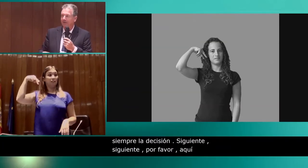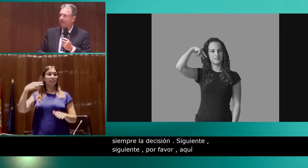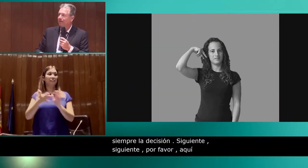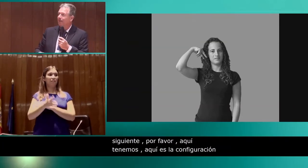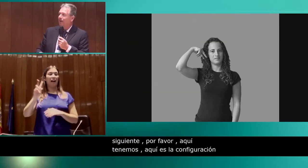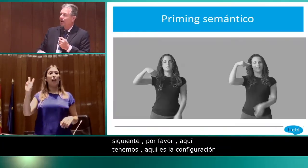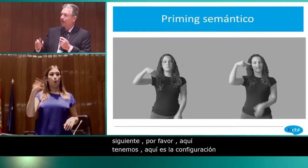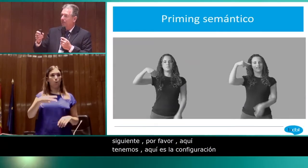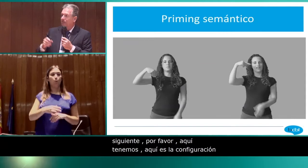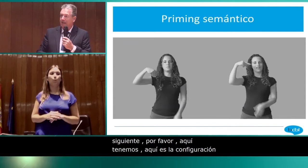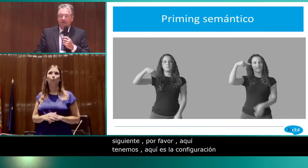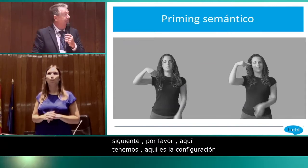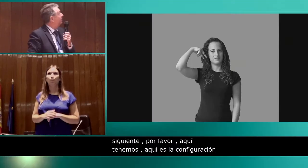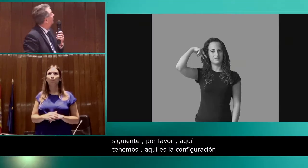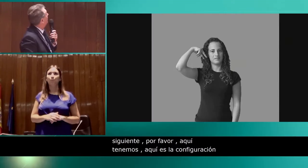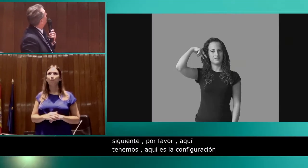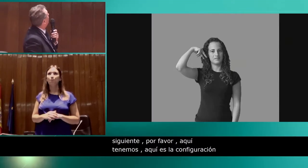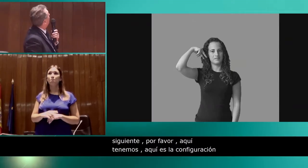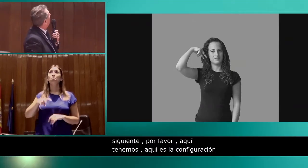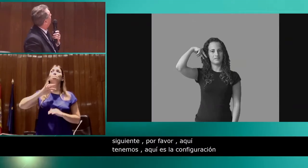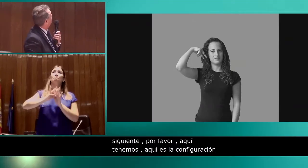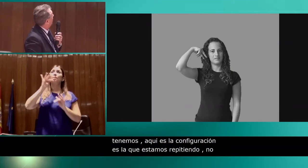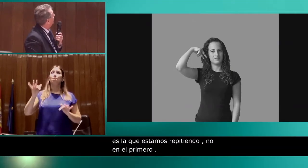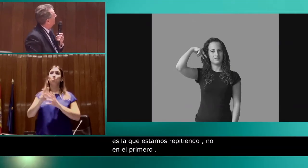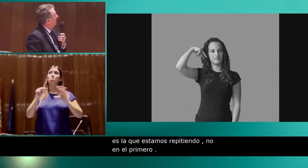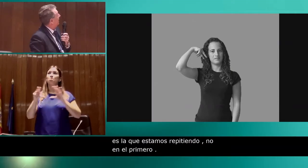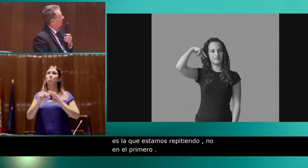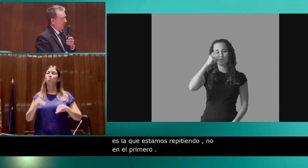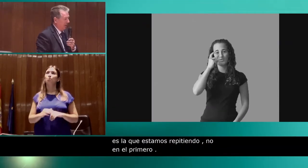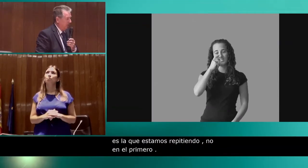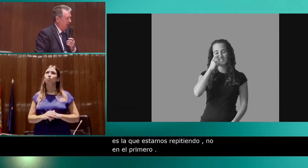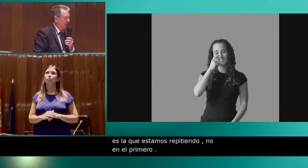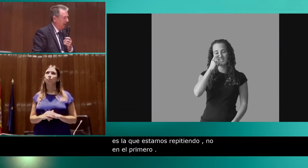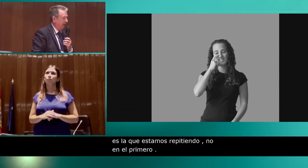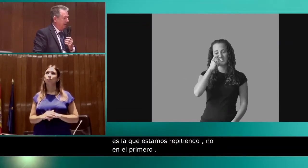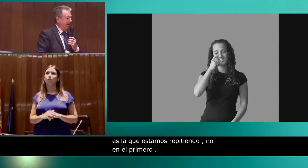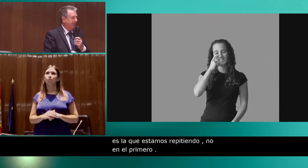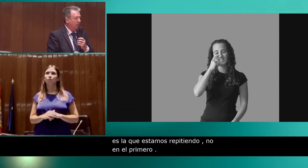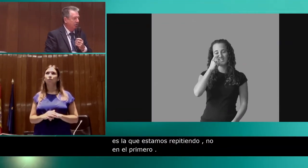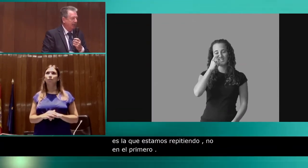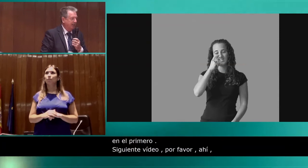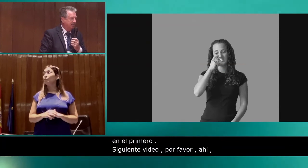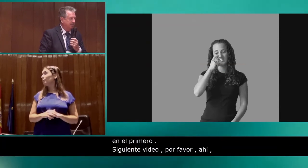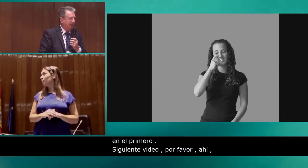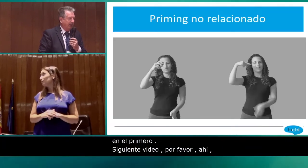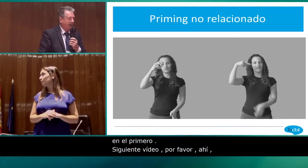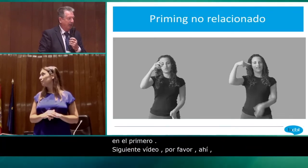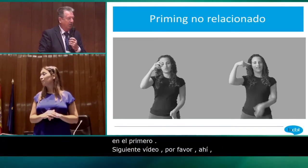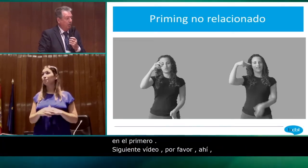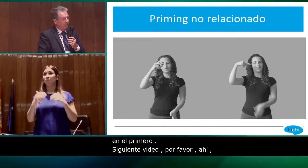primero, ¿vale? Siguiente vídeo, por favor. Ahí, vale. Entonces, lo que tenemos